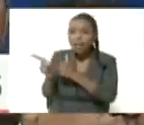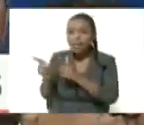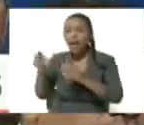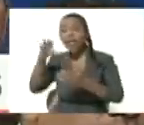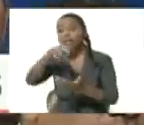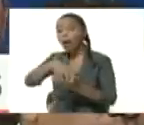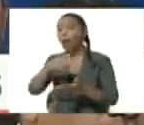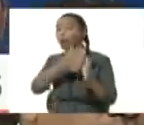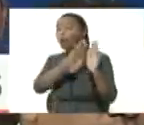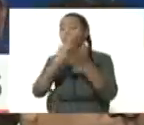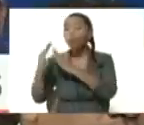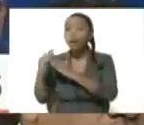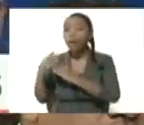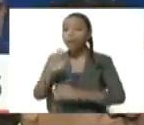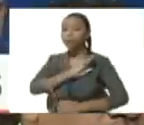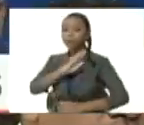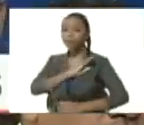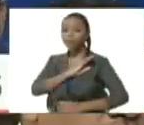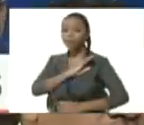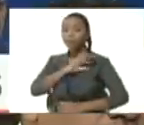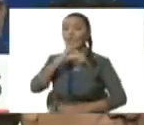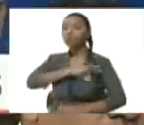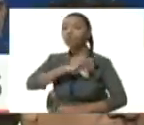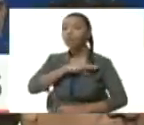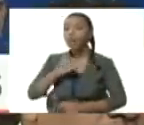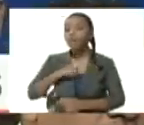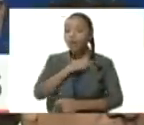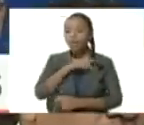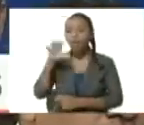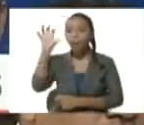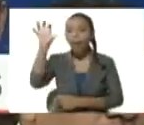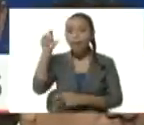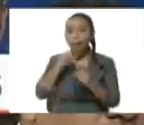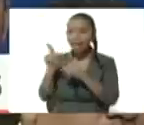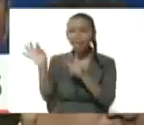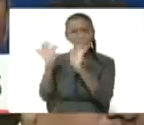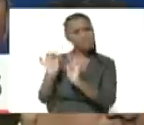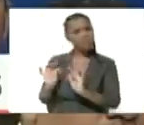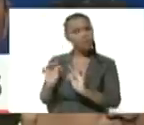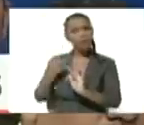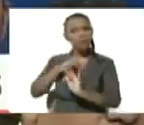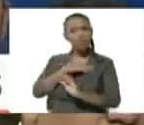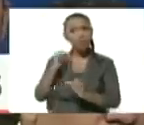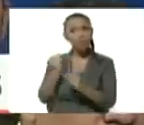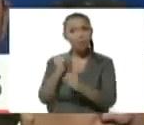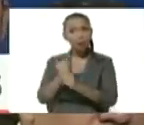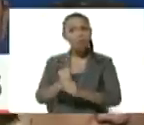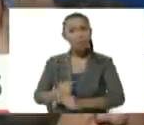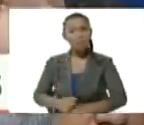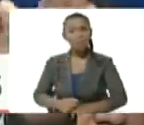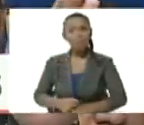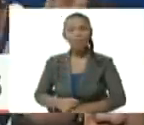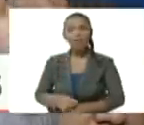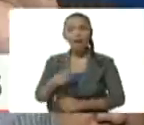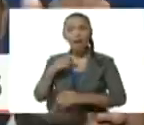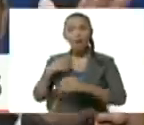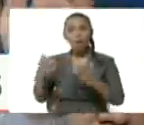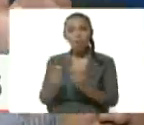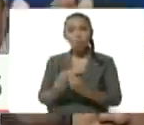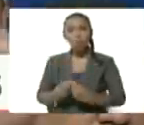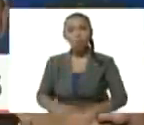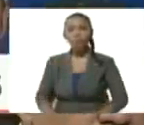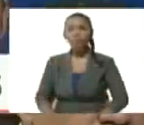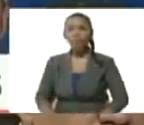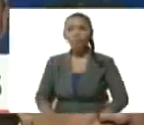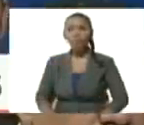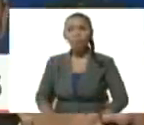nos va a permitir tener el socialismo en nuestro país. En ese sentido, hemos estado trabajando, presidente, un conjunto de líneas. En primer lugar, la